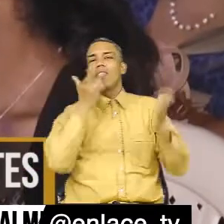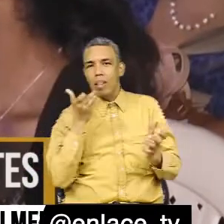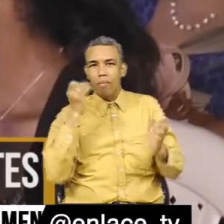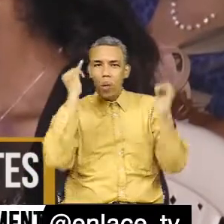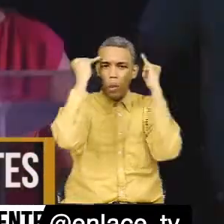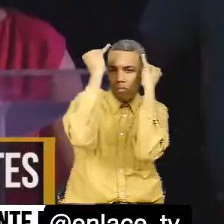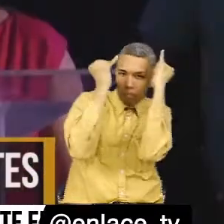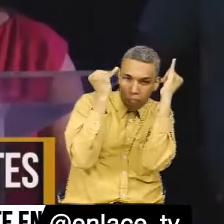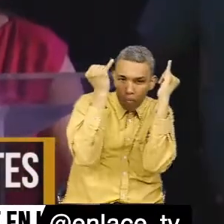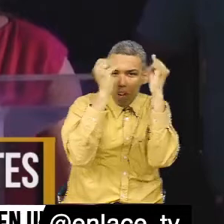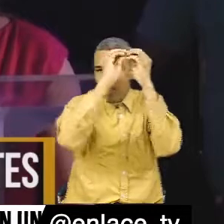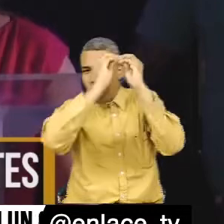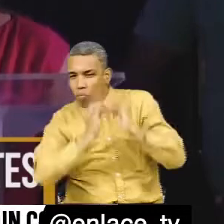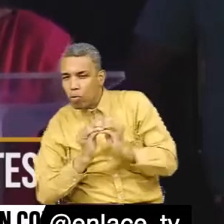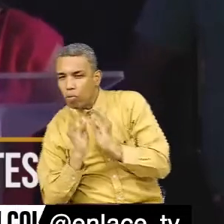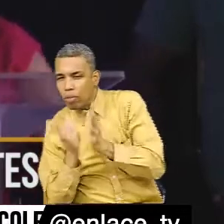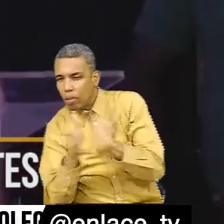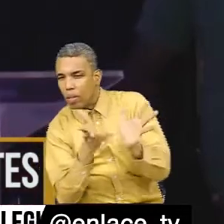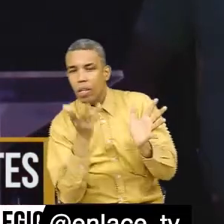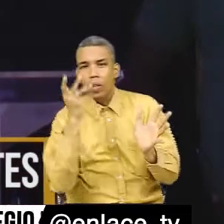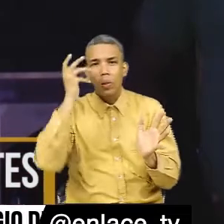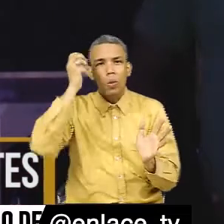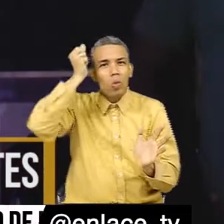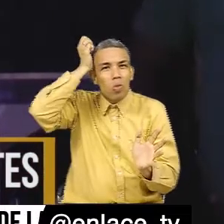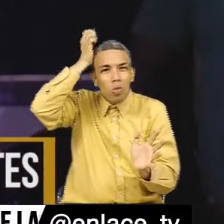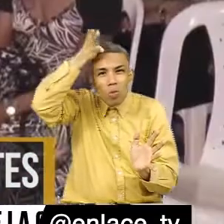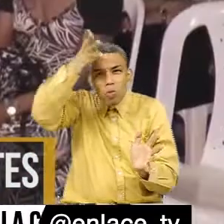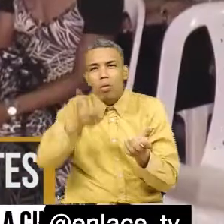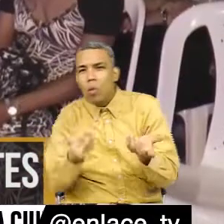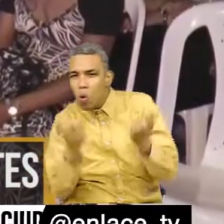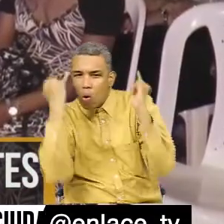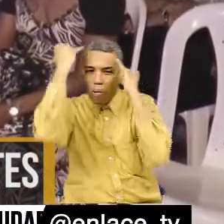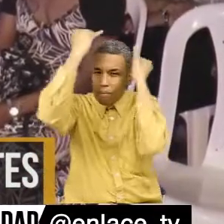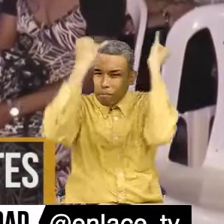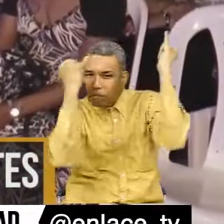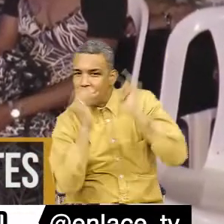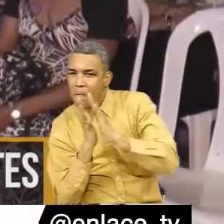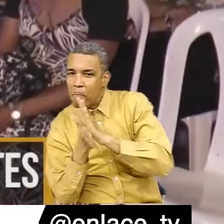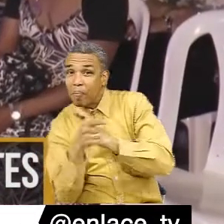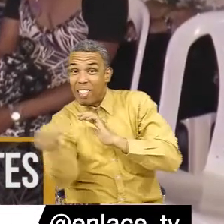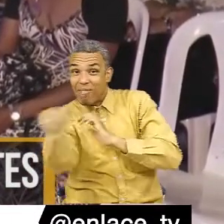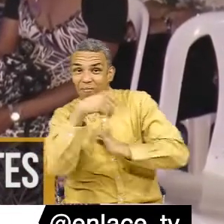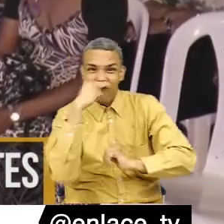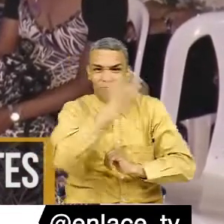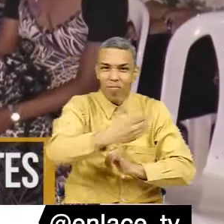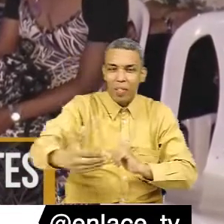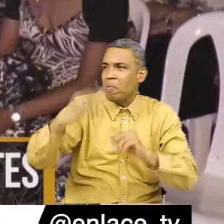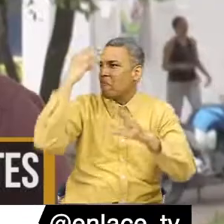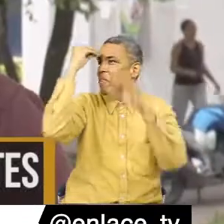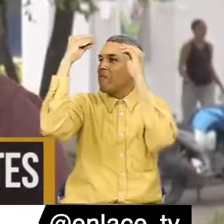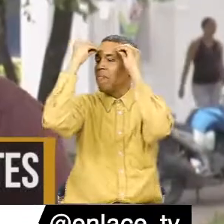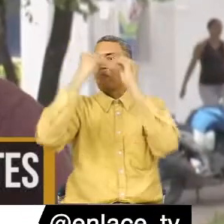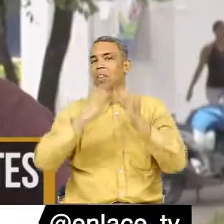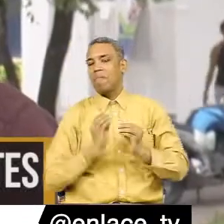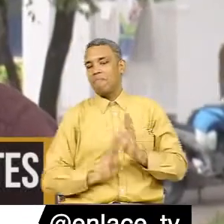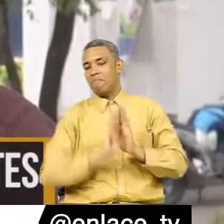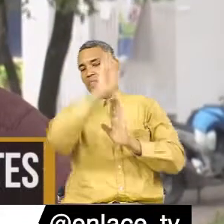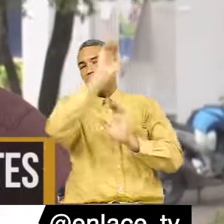hay actualmente creadas para las ciencias, y obviamente obtener mejores resultados. Pues también esta maestría sirve para los profesores que